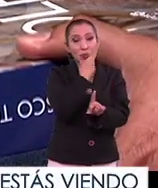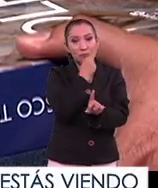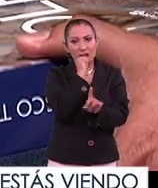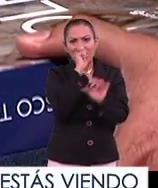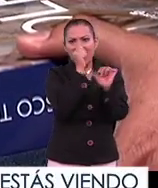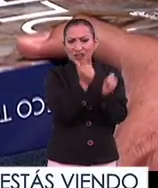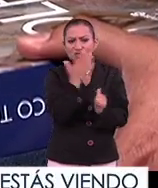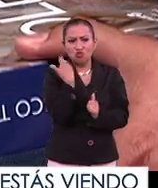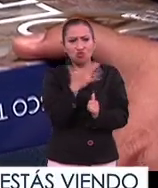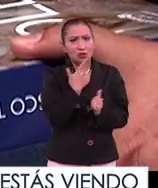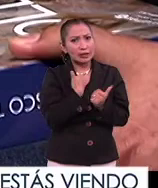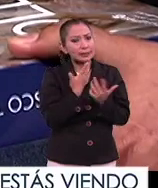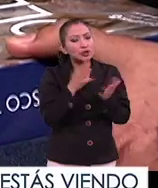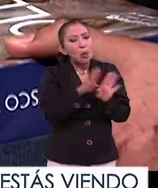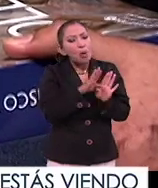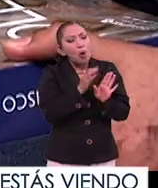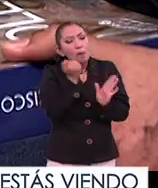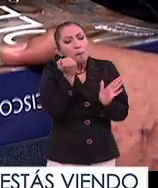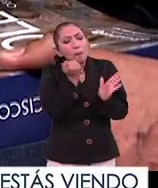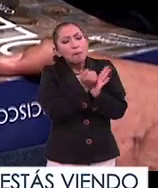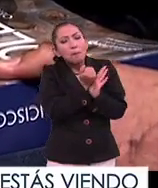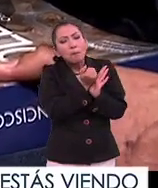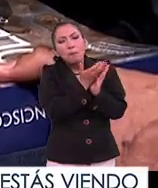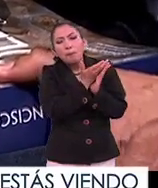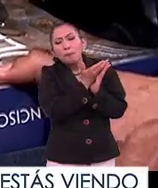que han marcado una